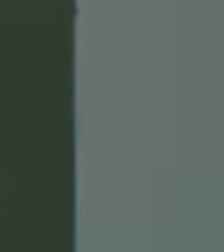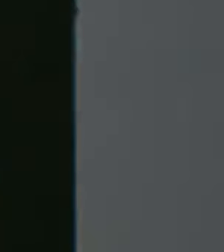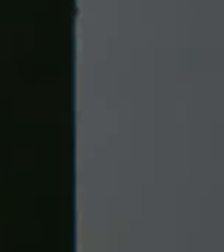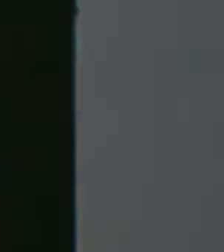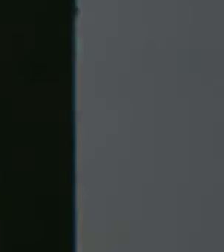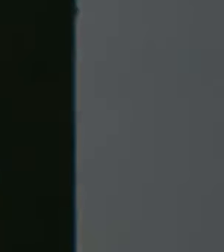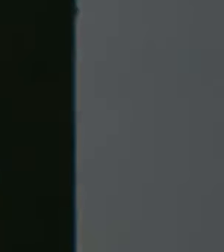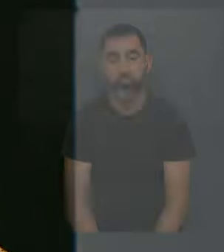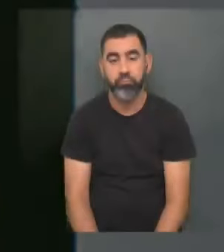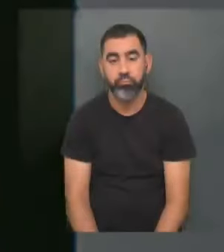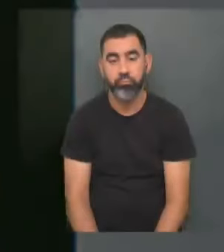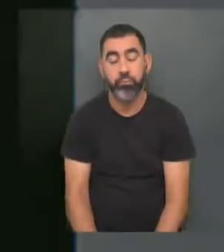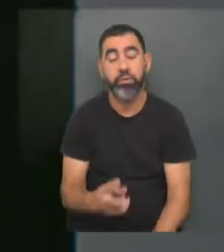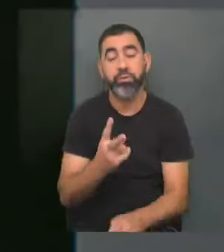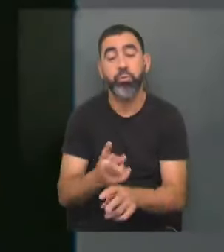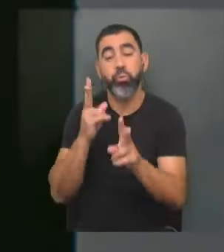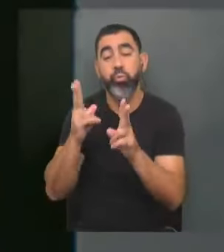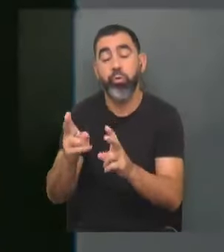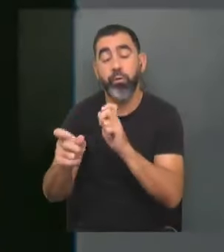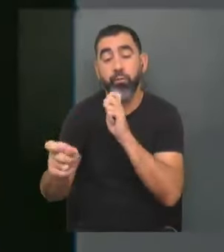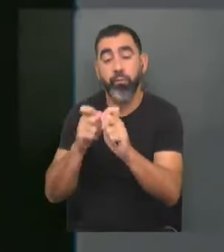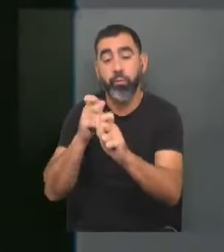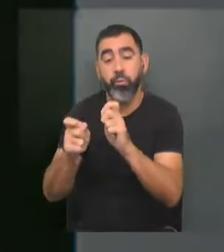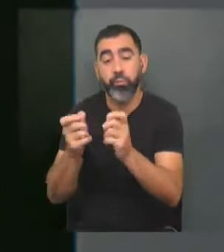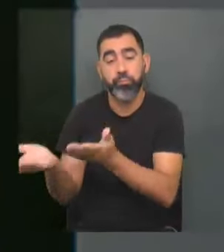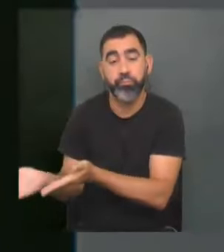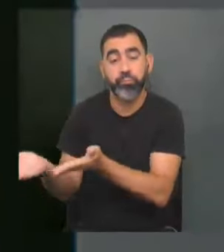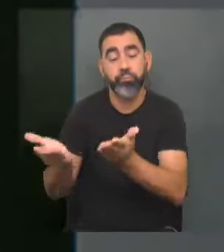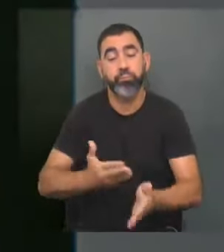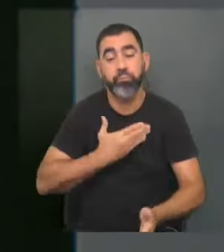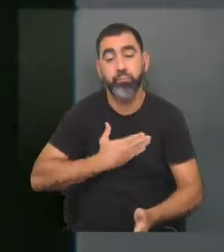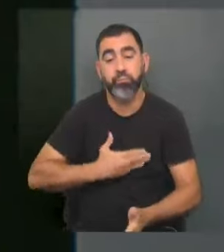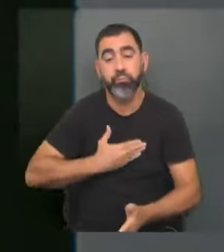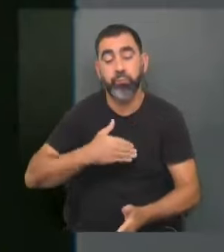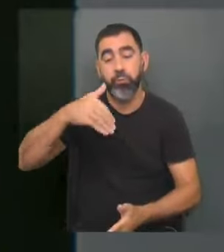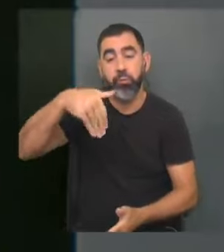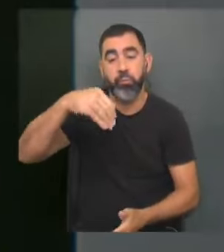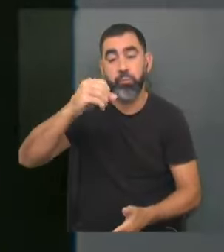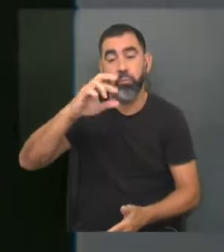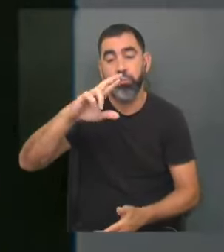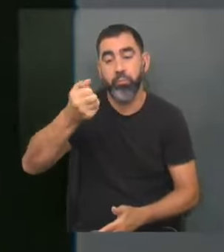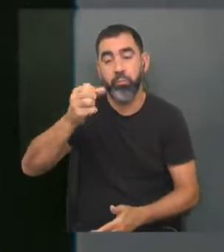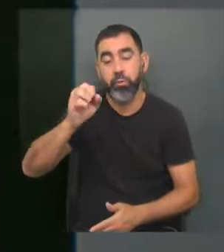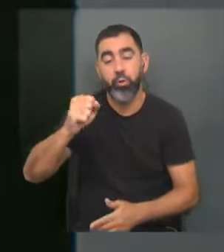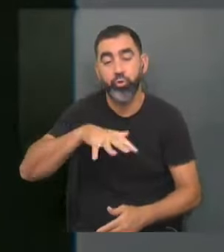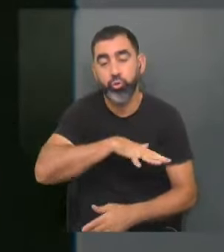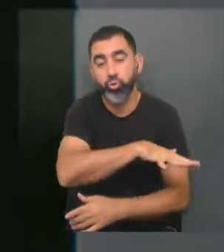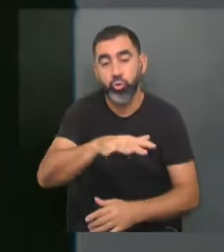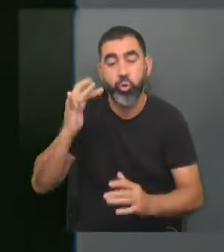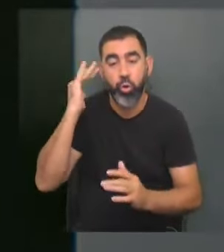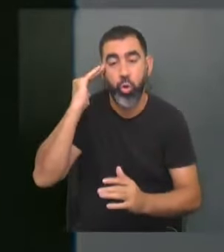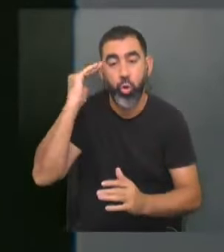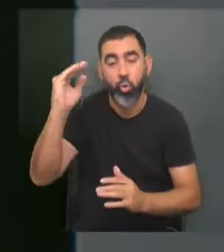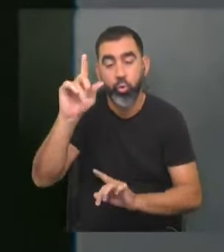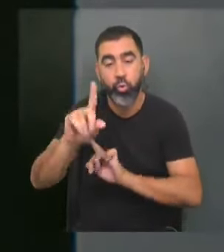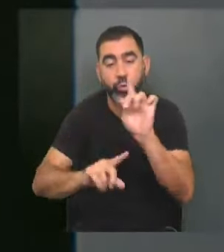debe ya en este segundo bloque de MB noticias recibimos con muchísimo gusto a Eduardo mor sociólogo docente universitario para hablar